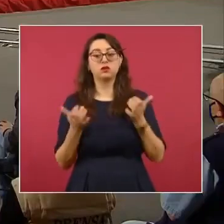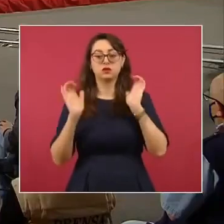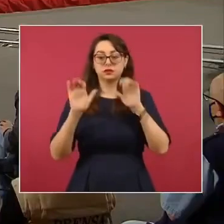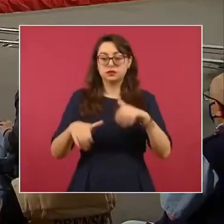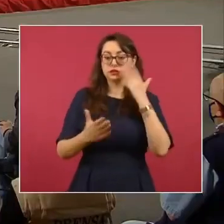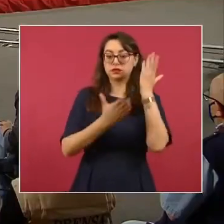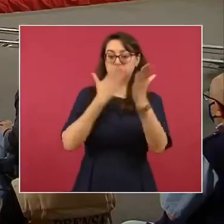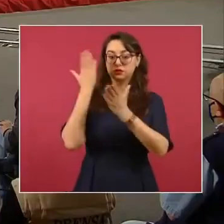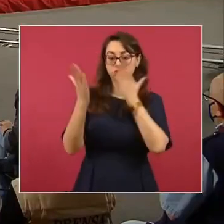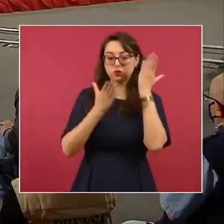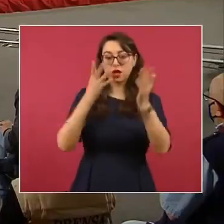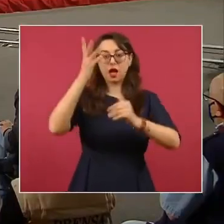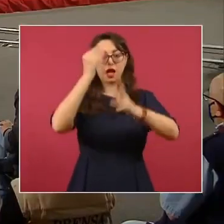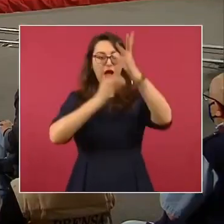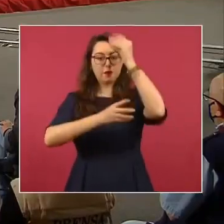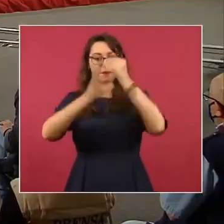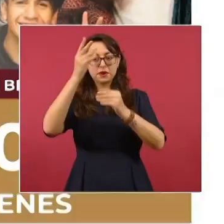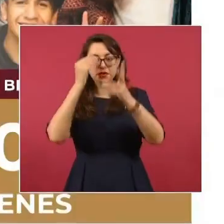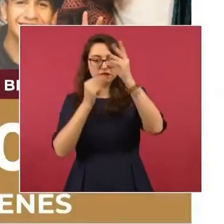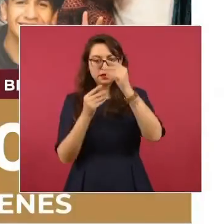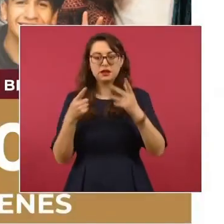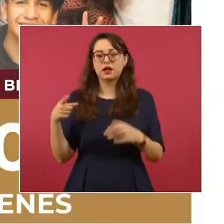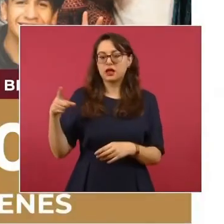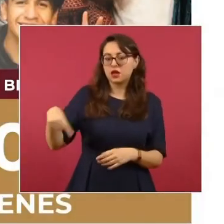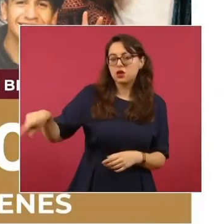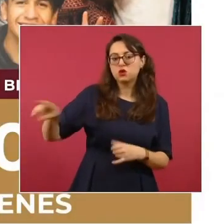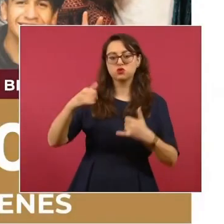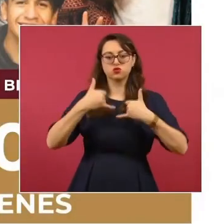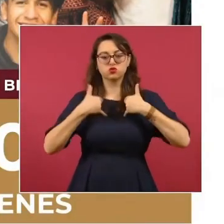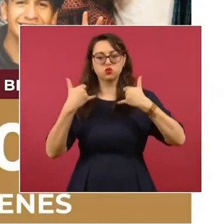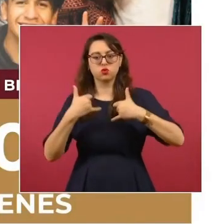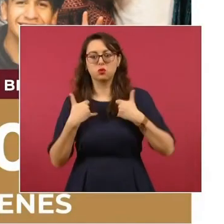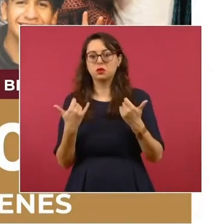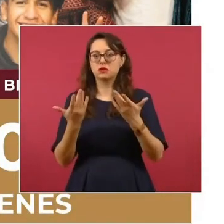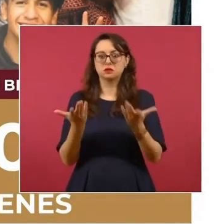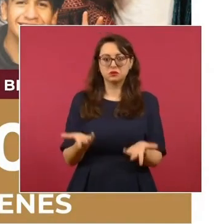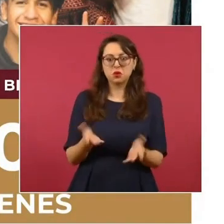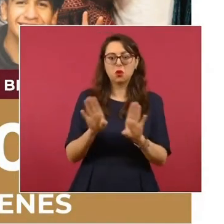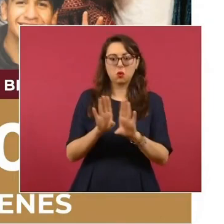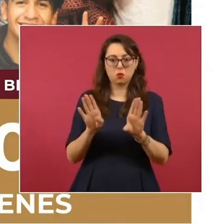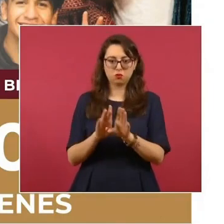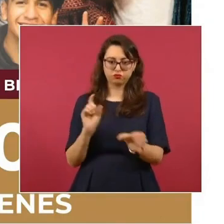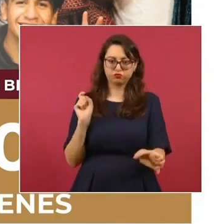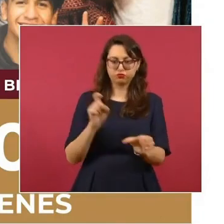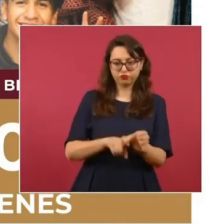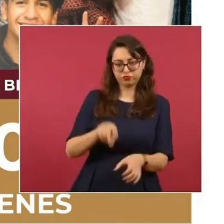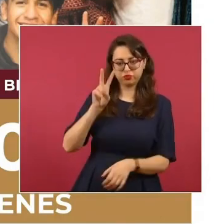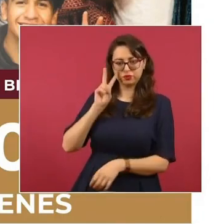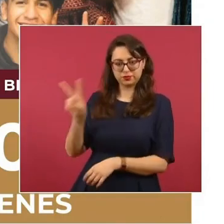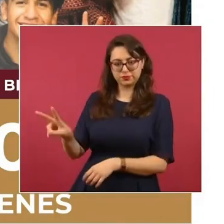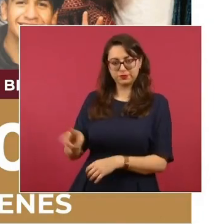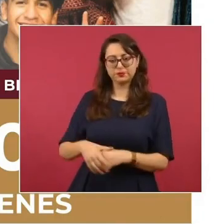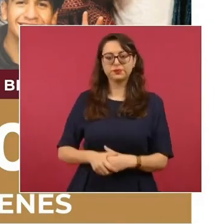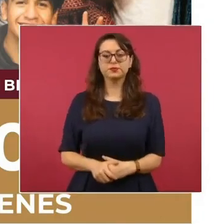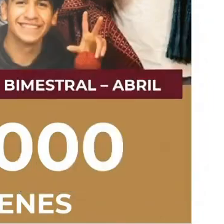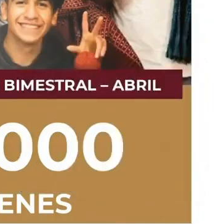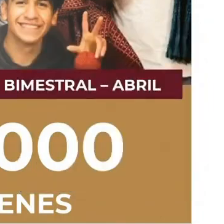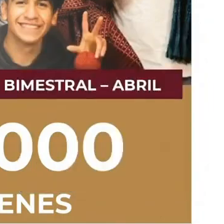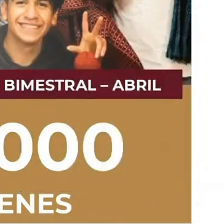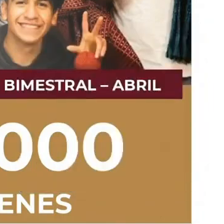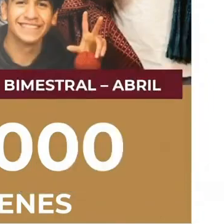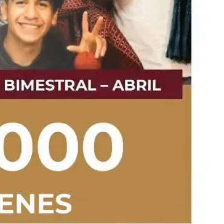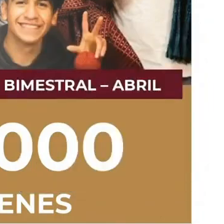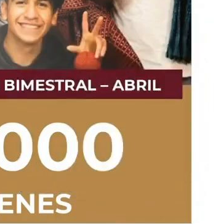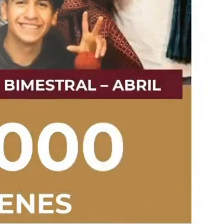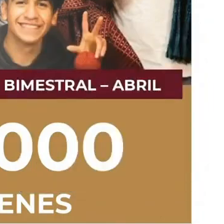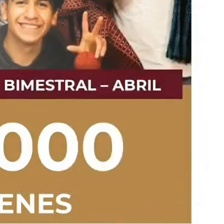programa está destinado para jóvenes que no estudian y no trabajan y se apoya así su incorporación a actividades productivas y al empleo a